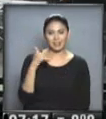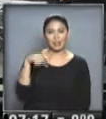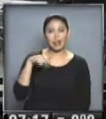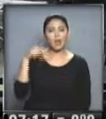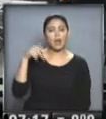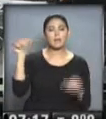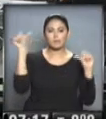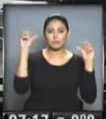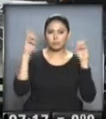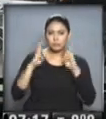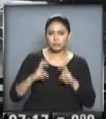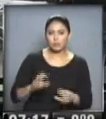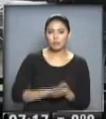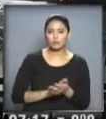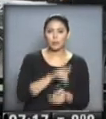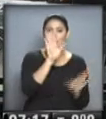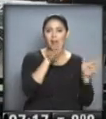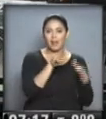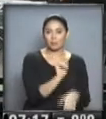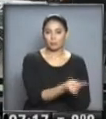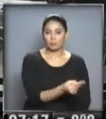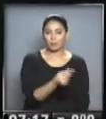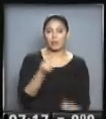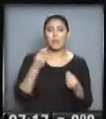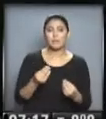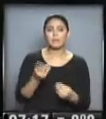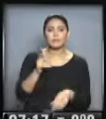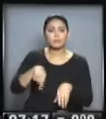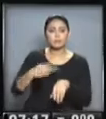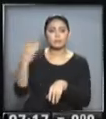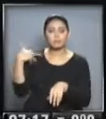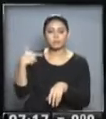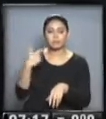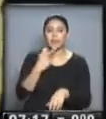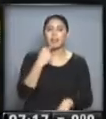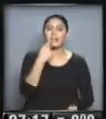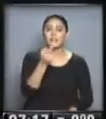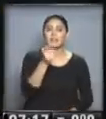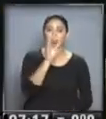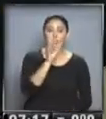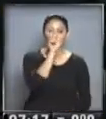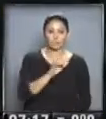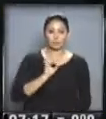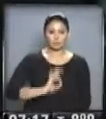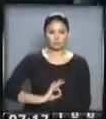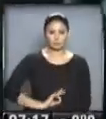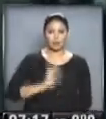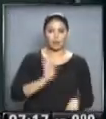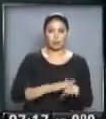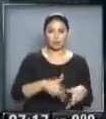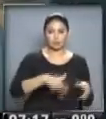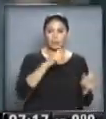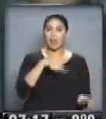¿Cómo marcha la investigación por el crimen de Ángeles Rawson? ¿Qué pasó en las últimas horas? ¿Qué dijo el encargado del edificio? Fui